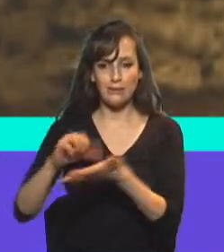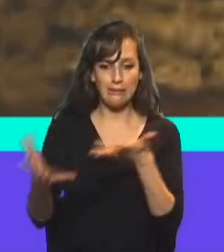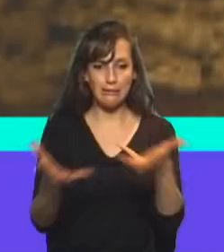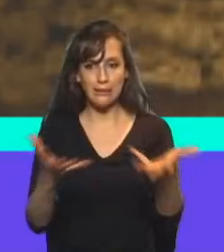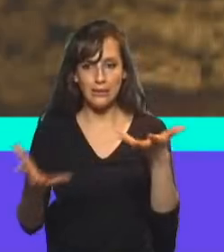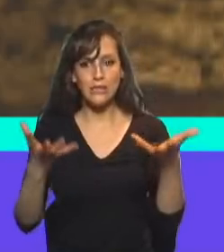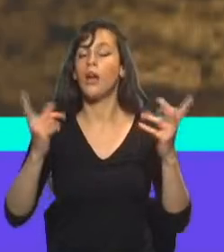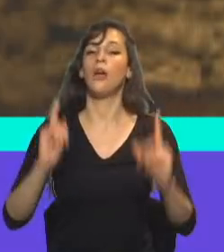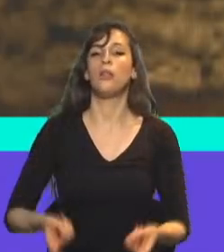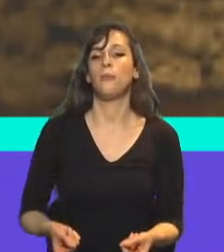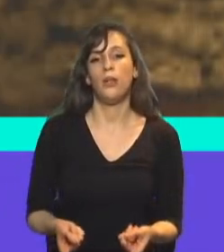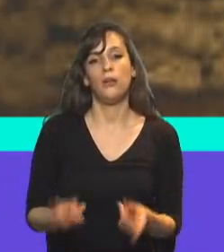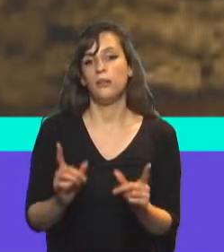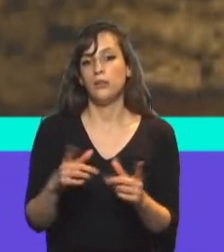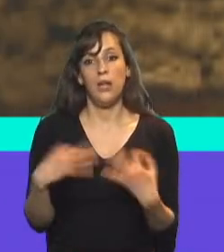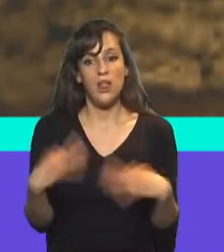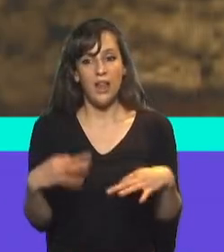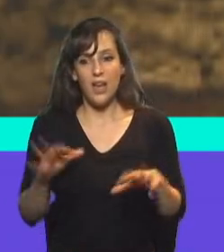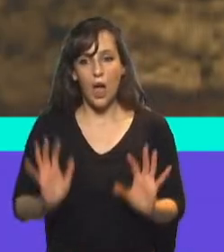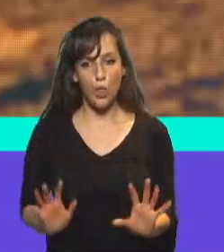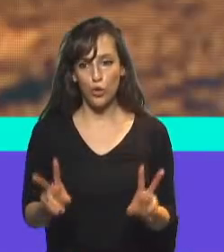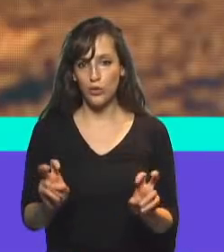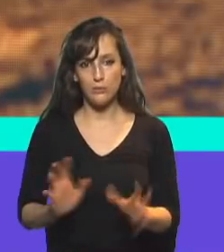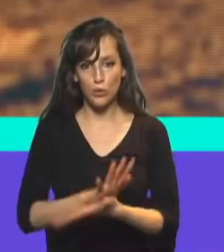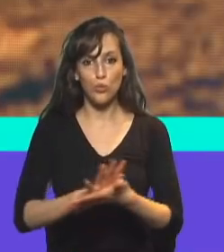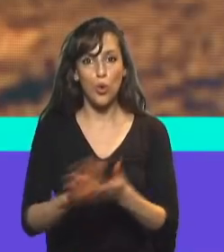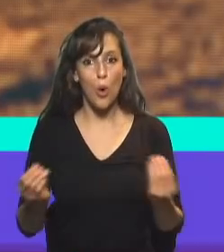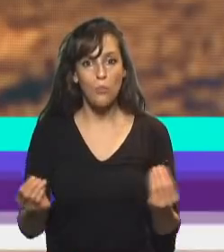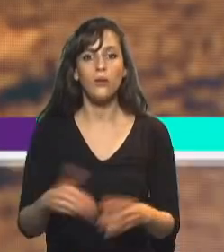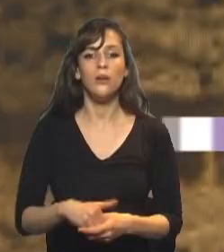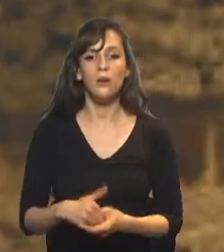básicamente tenemos estas amenazas que no sabemos cómo van a terminar. Sole, muchísimas gracias. Gracias, Vero.